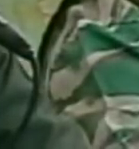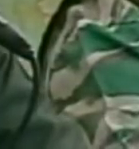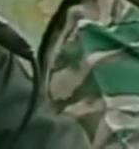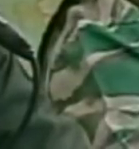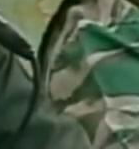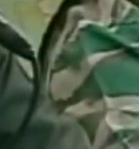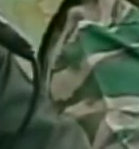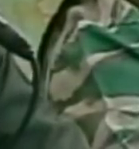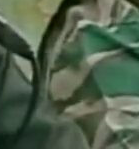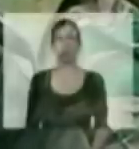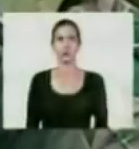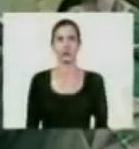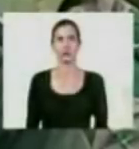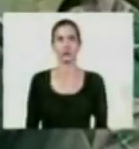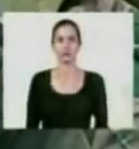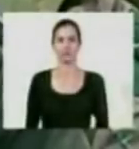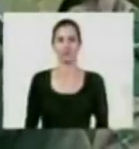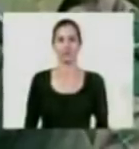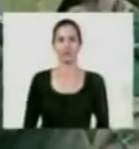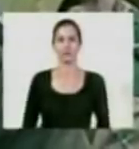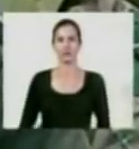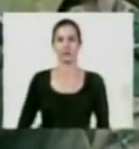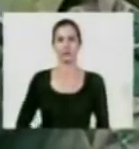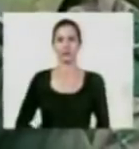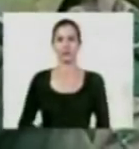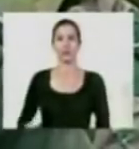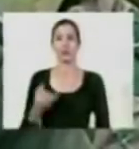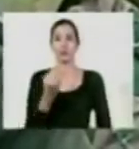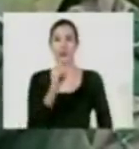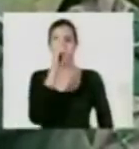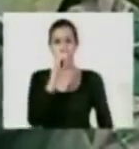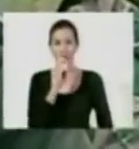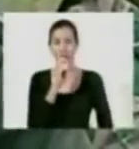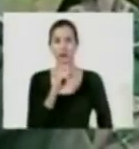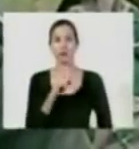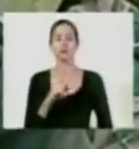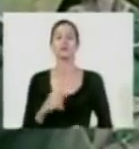final de año, poco tiempo para planificar, hay que decirlo,